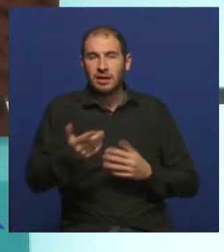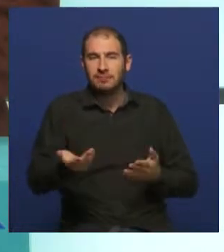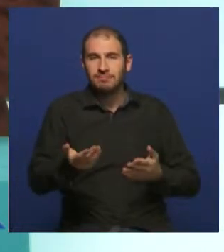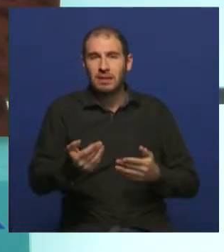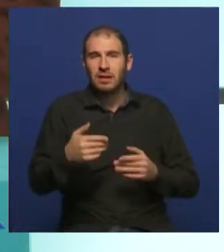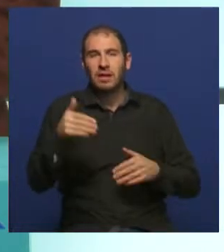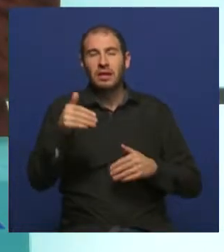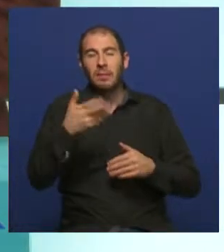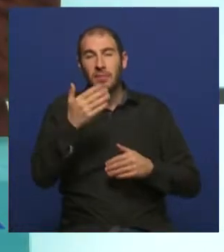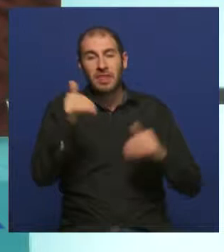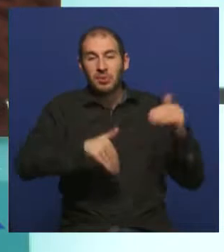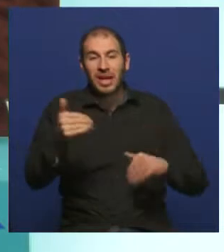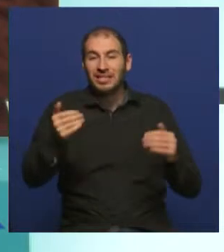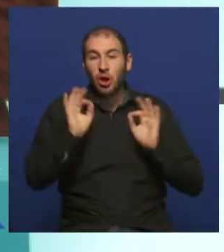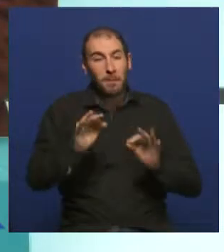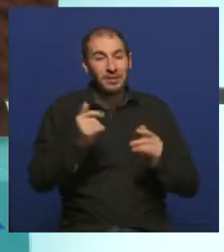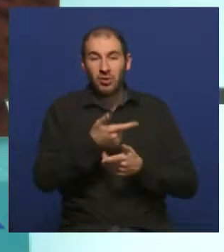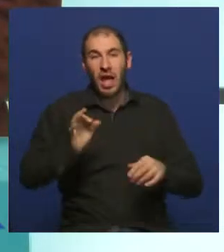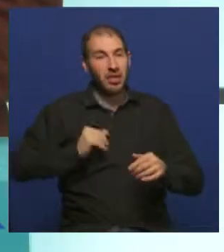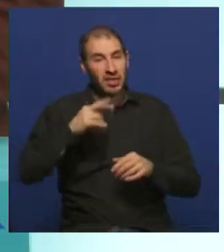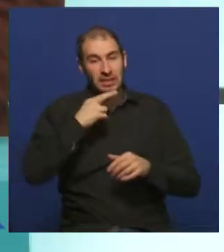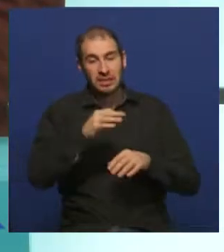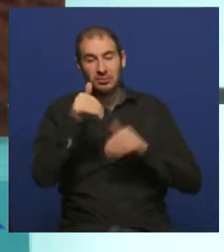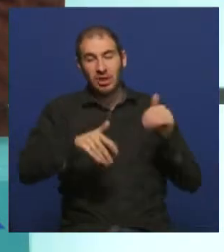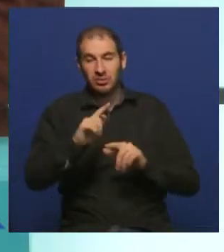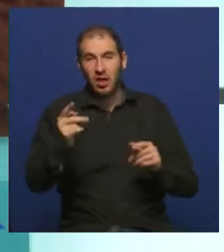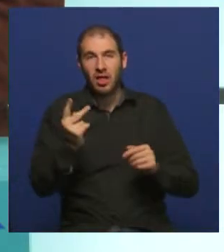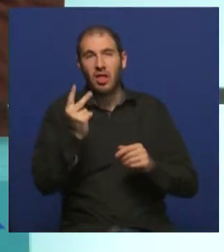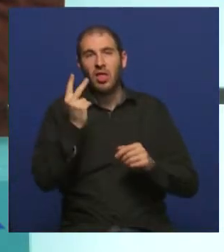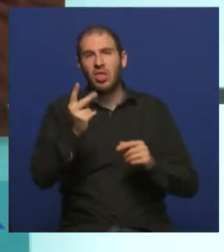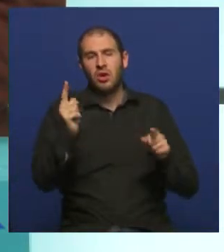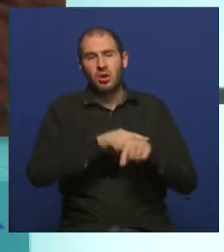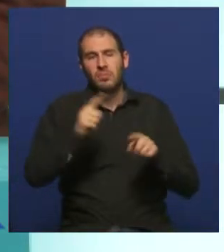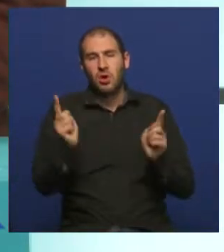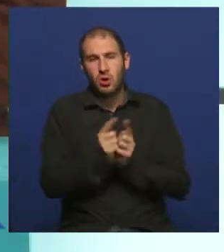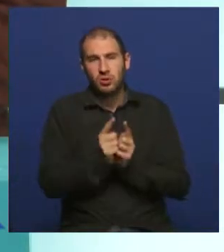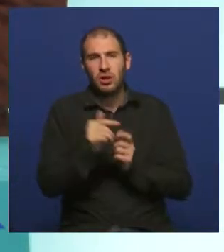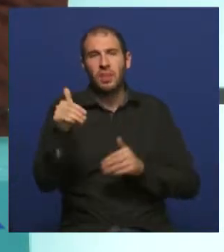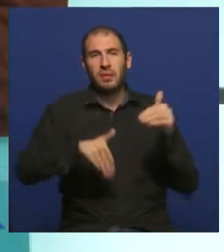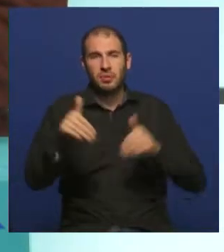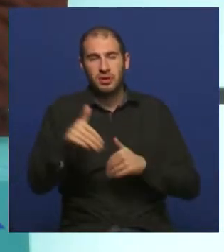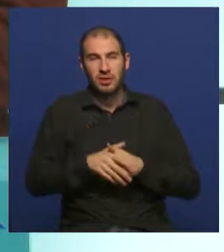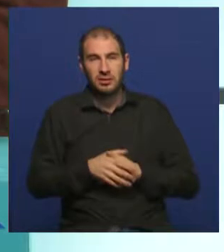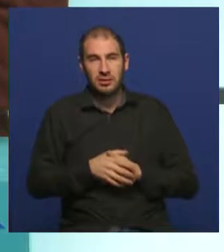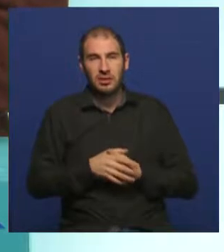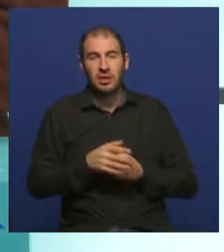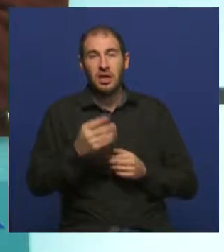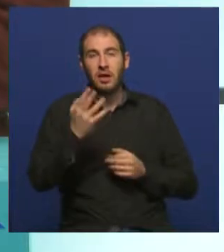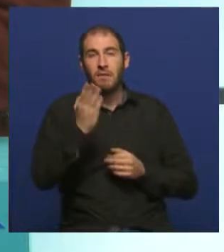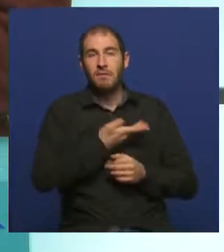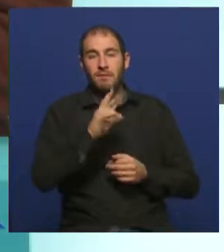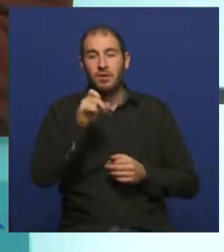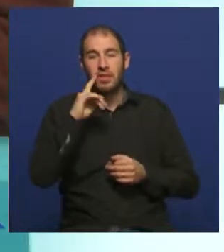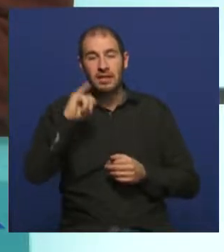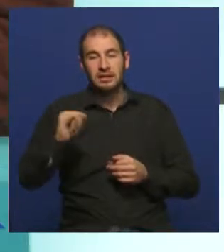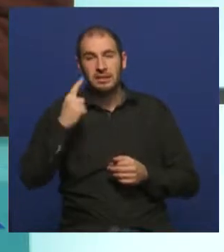total participación democrática en esos 17 años. Hubo 2 breves periodos democráticos que son el de Frondizi